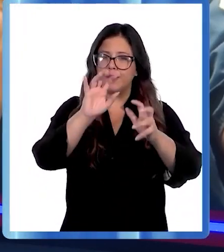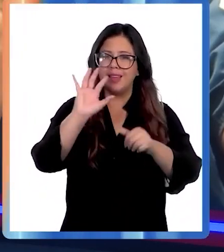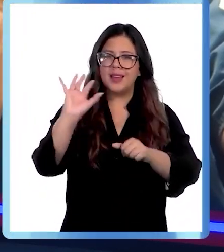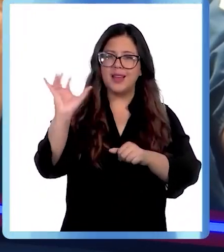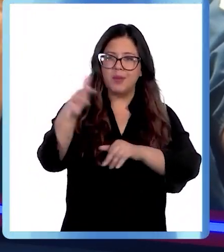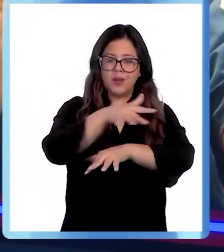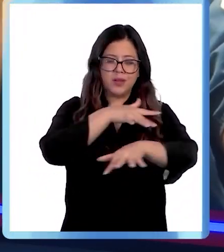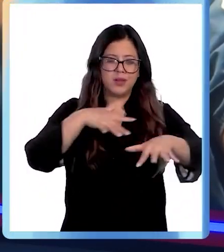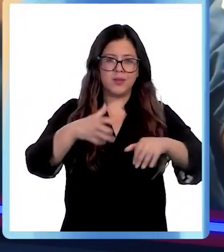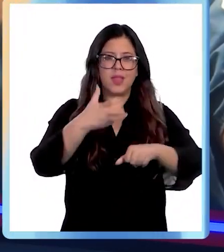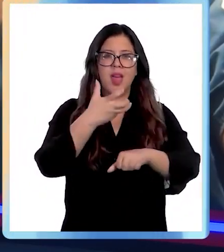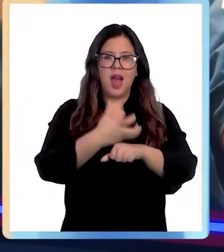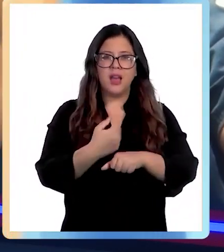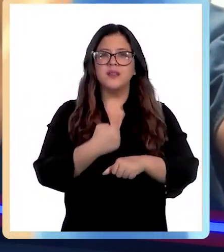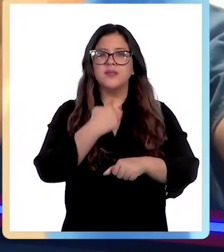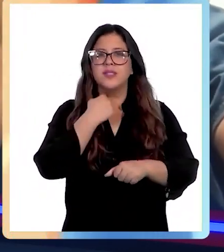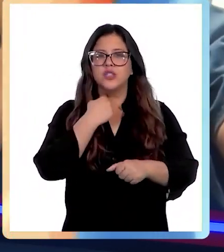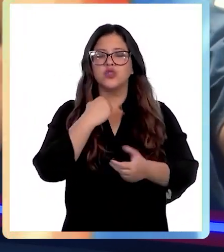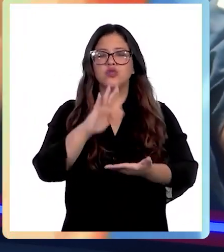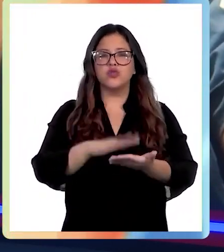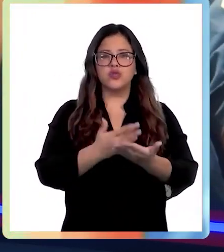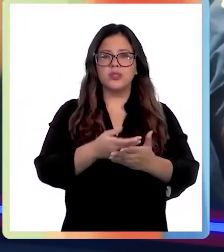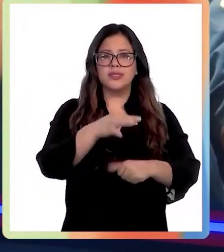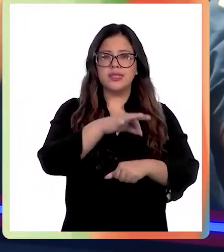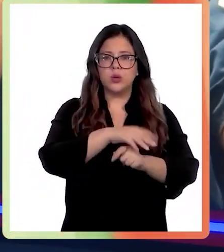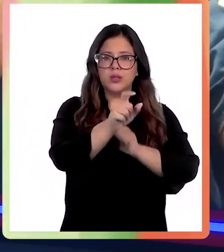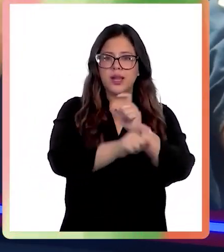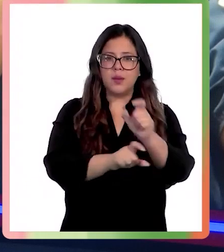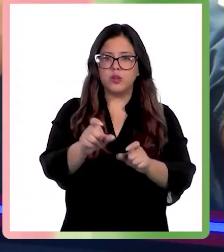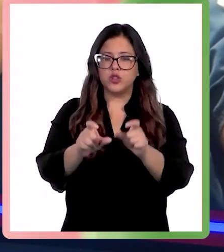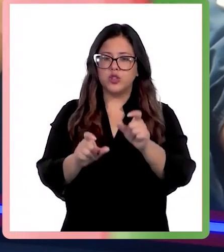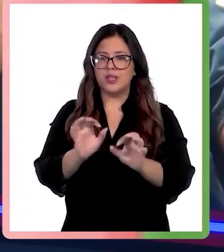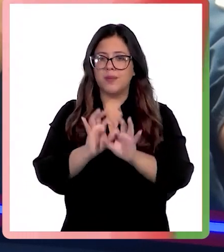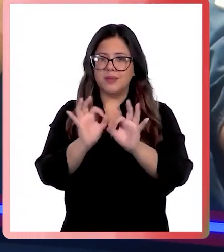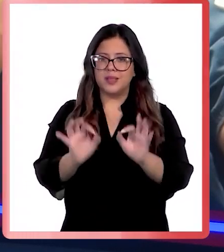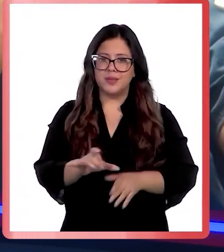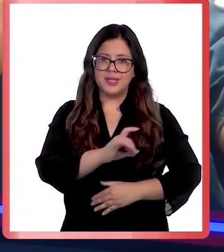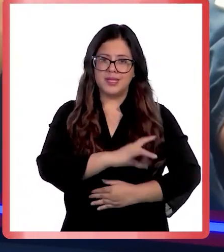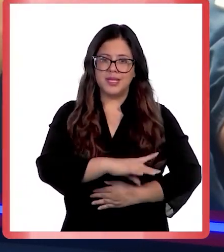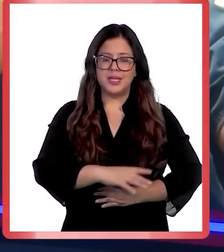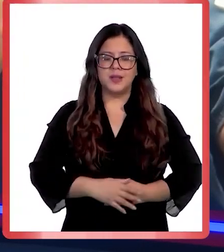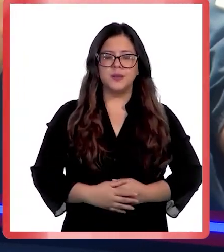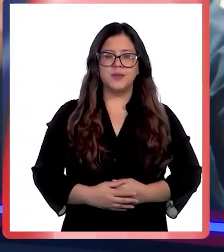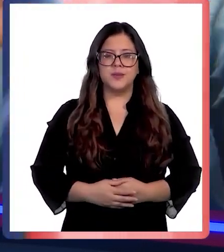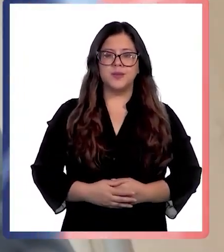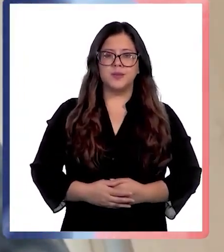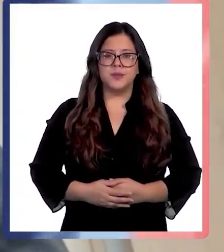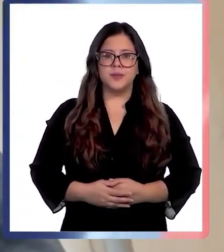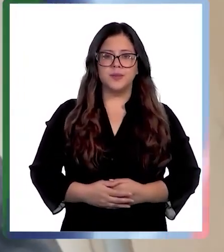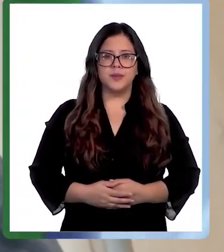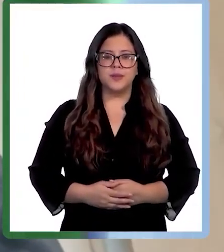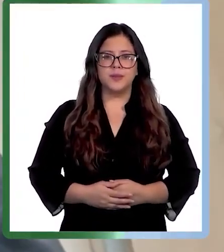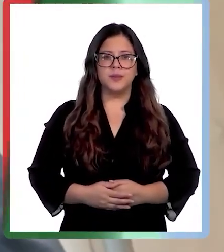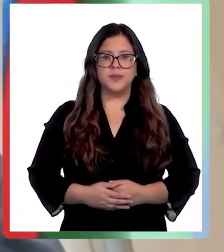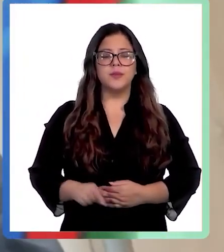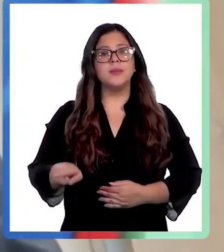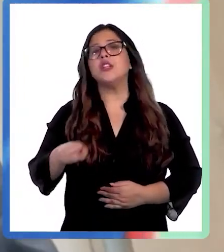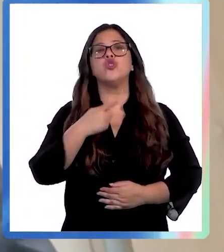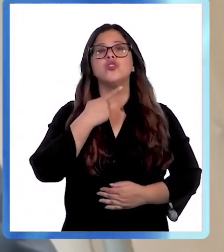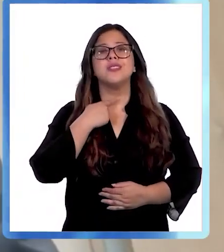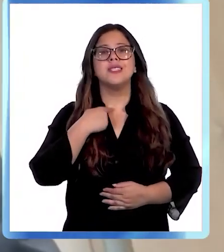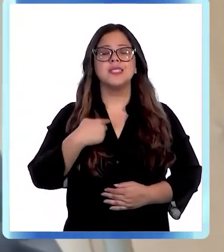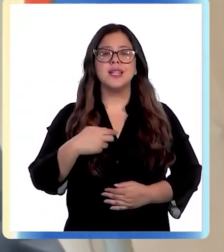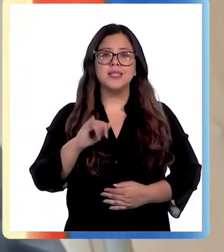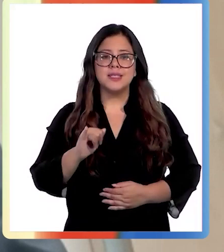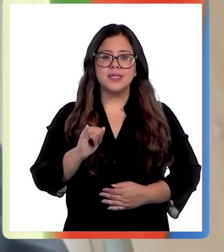climático ya está incurriendo en la salud de las personas y puntualmente en la salud de los chilenos, doctor? Sí, es bien interesante porque